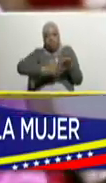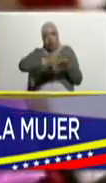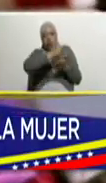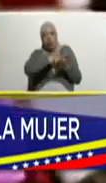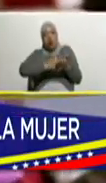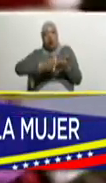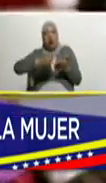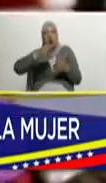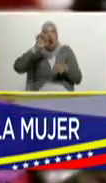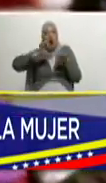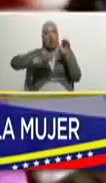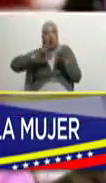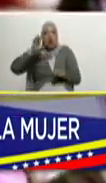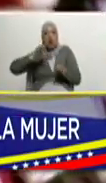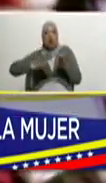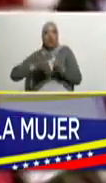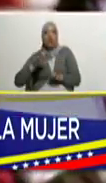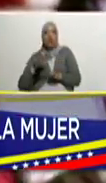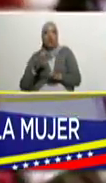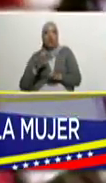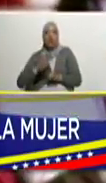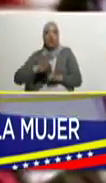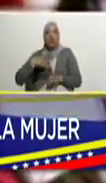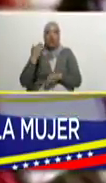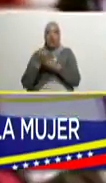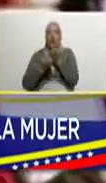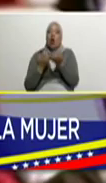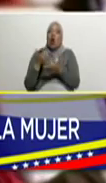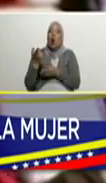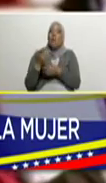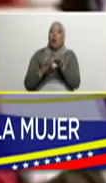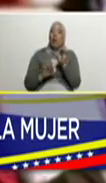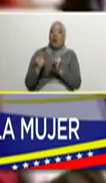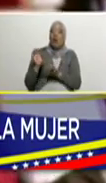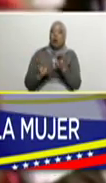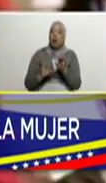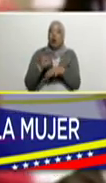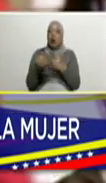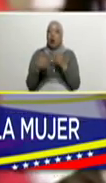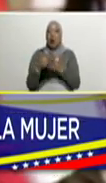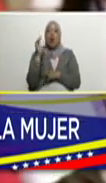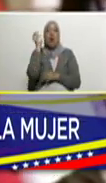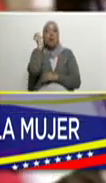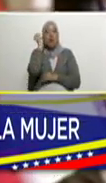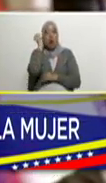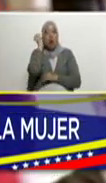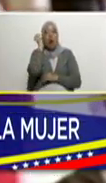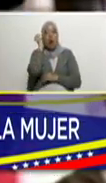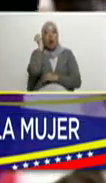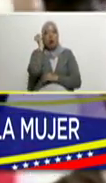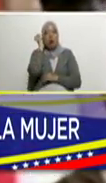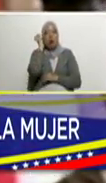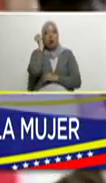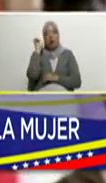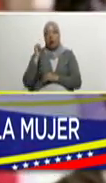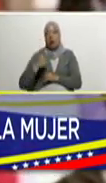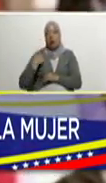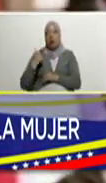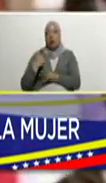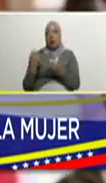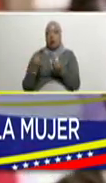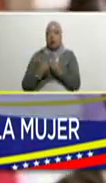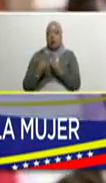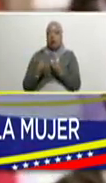equipo diagnóstico para que podamos evaluar a todas nuestras mujeres en correcto, cualquier etapa de la